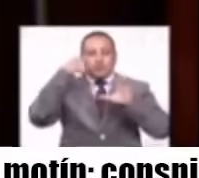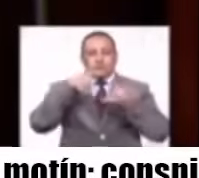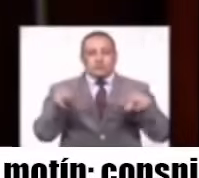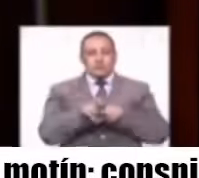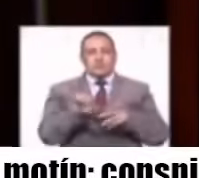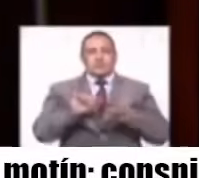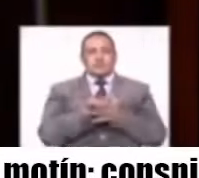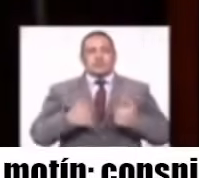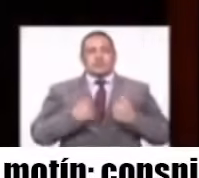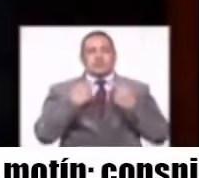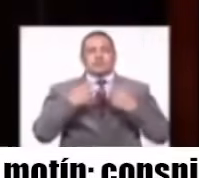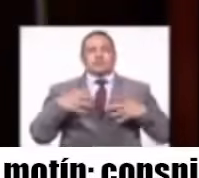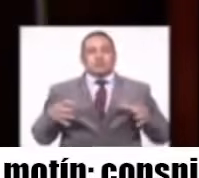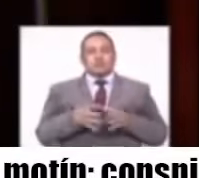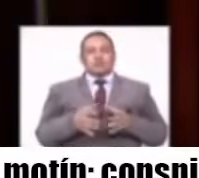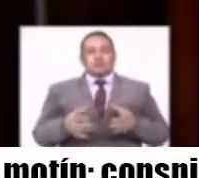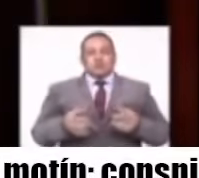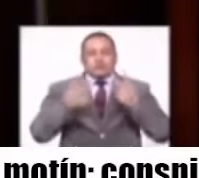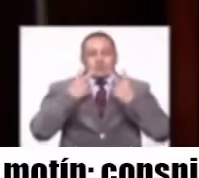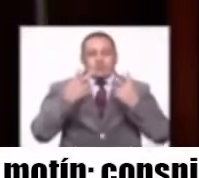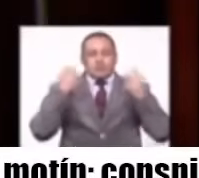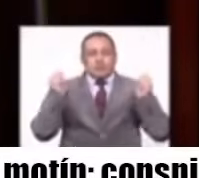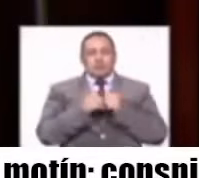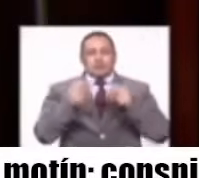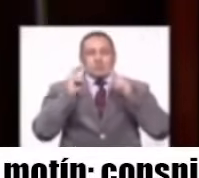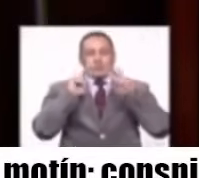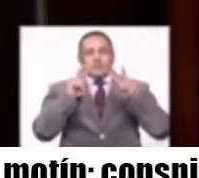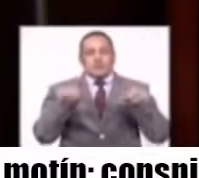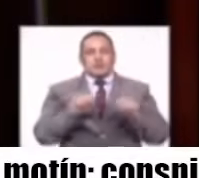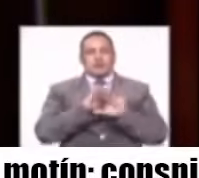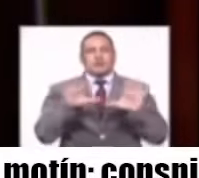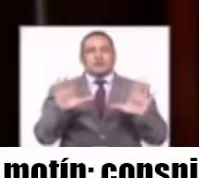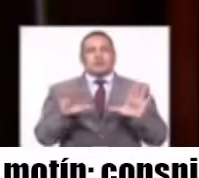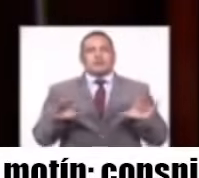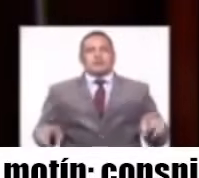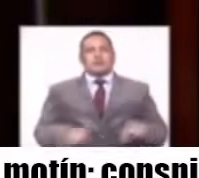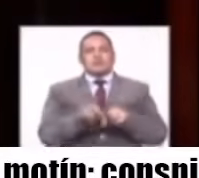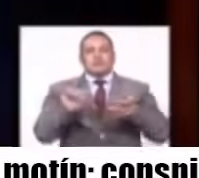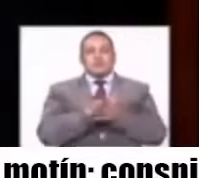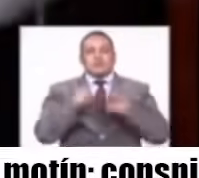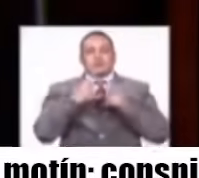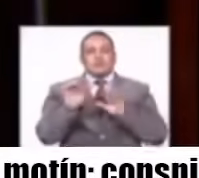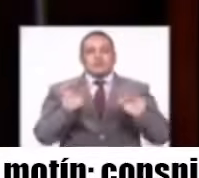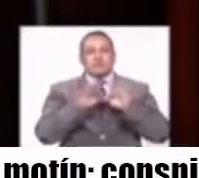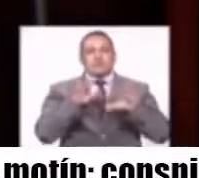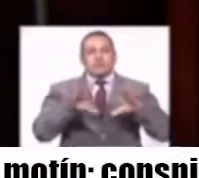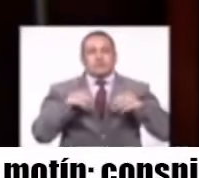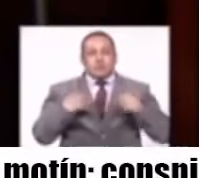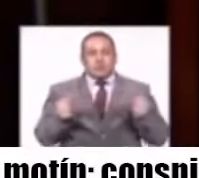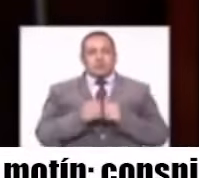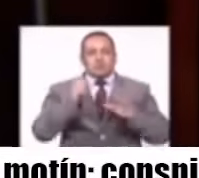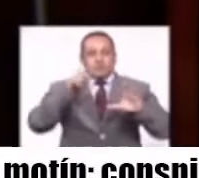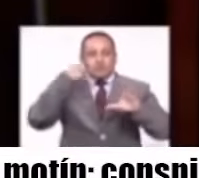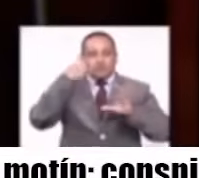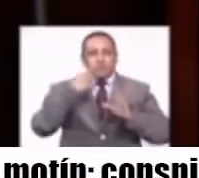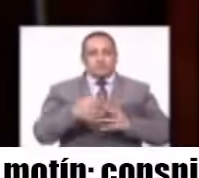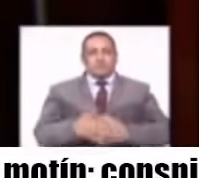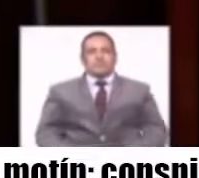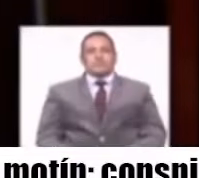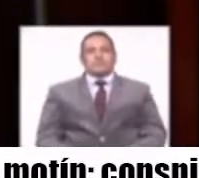podamos nosotros visualizar efectivamente lo que él mismo acepta en ese video.